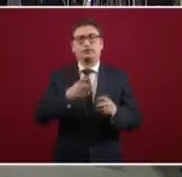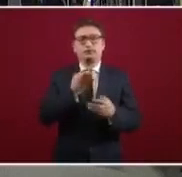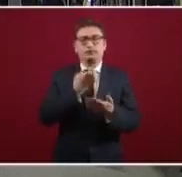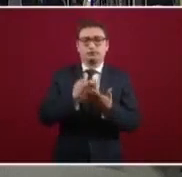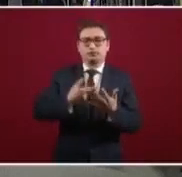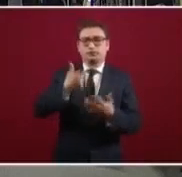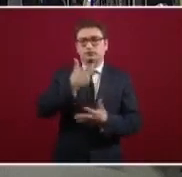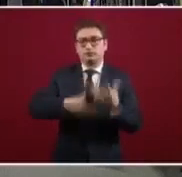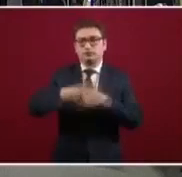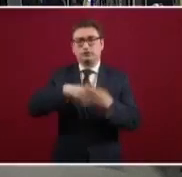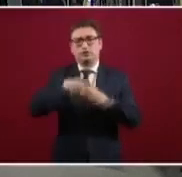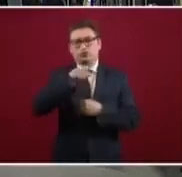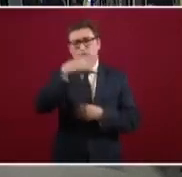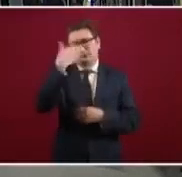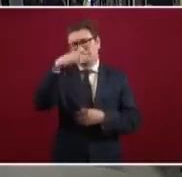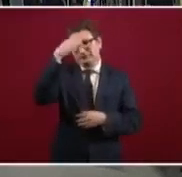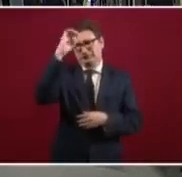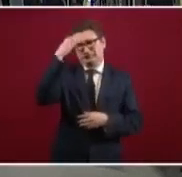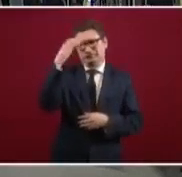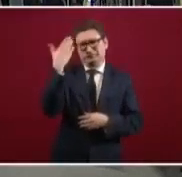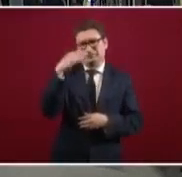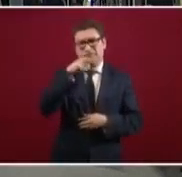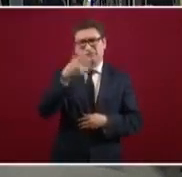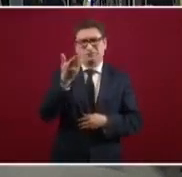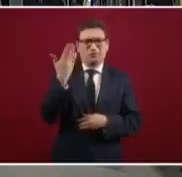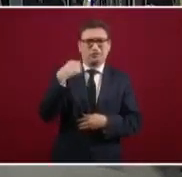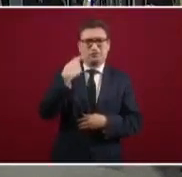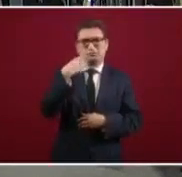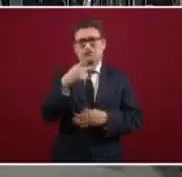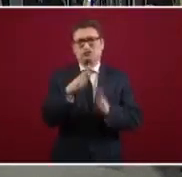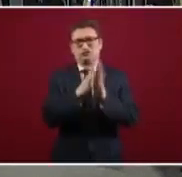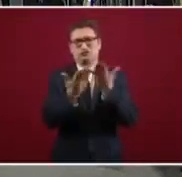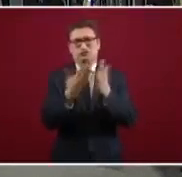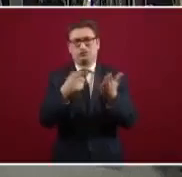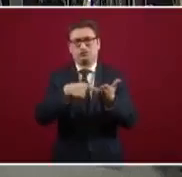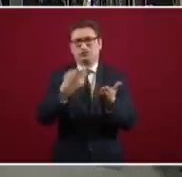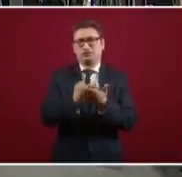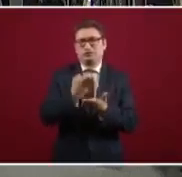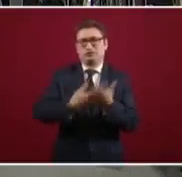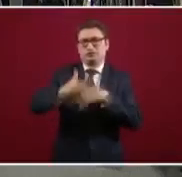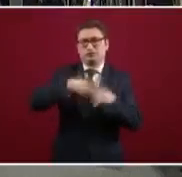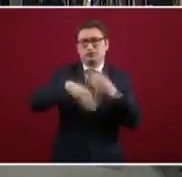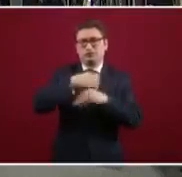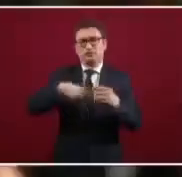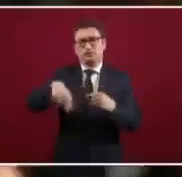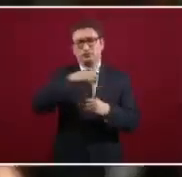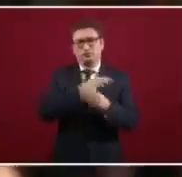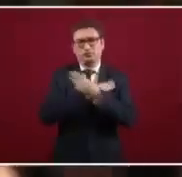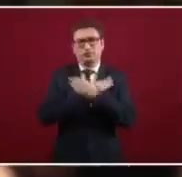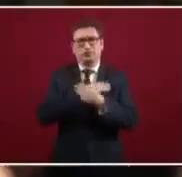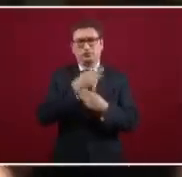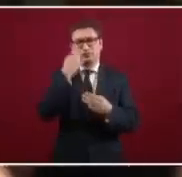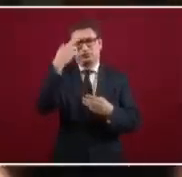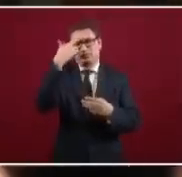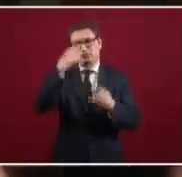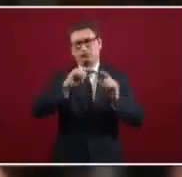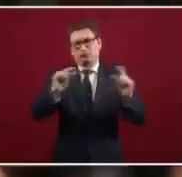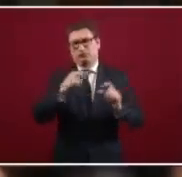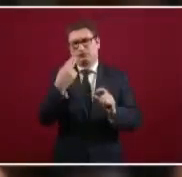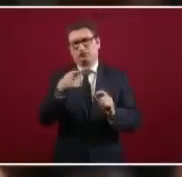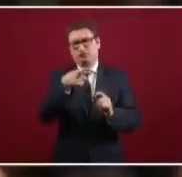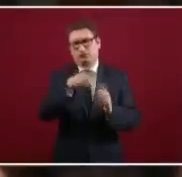sé que usted es un estudioso de la materia incluso pues acaba entregar su libro sobre la economía moral así es como se llama entiendo